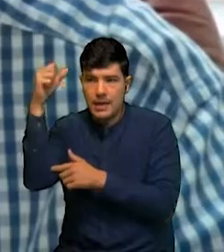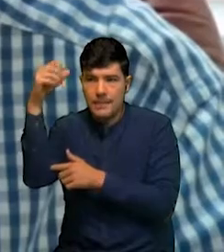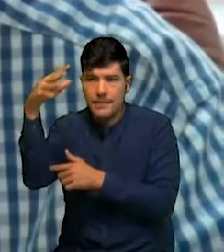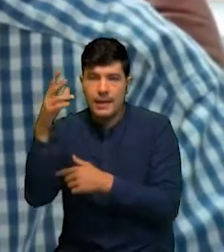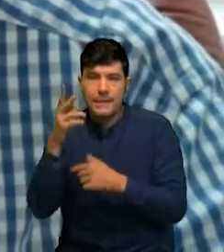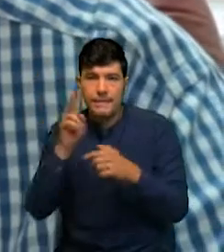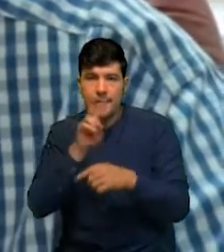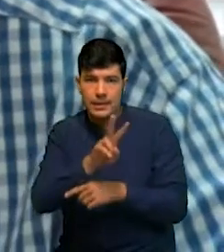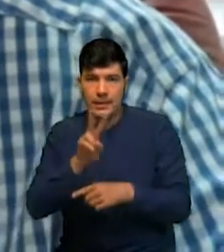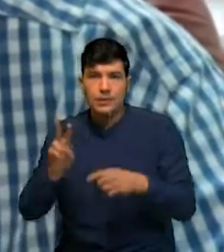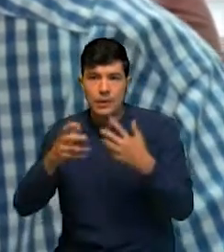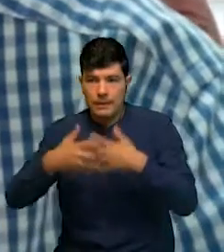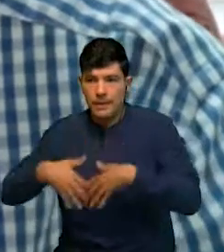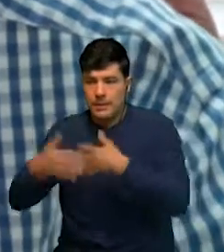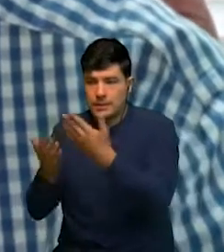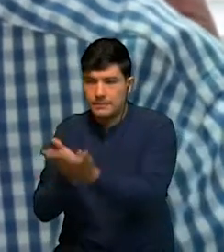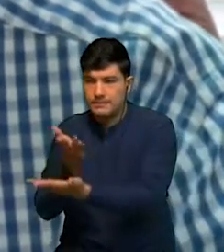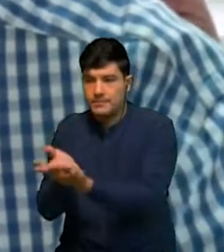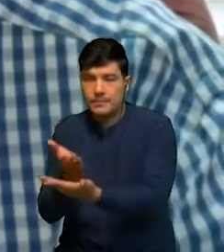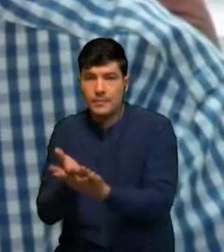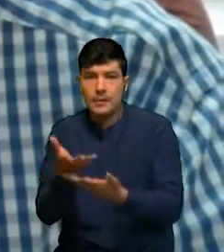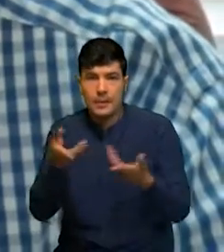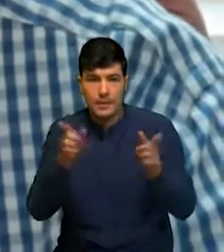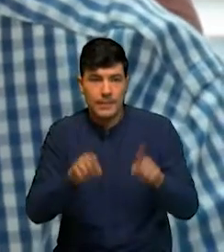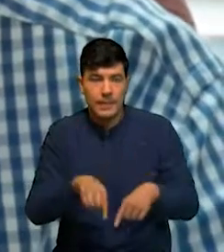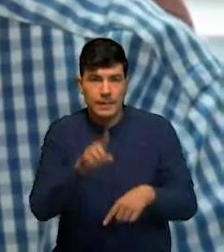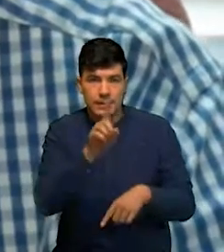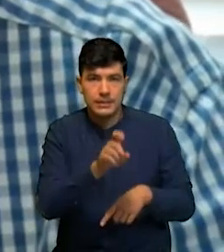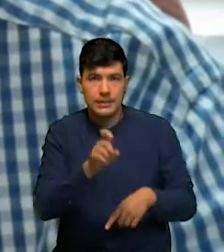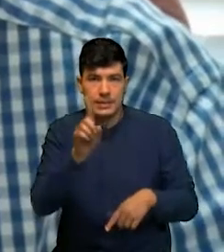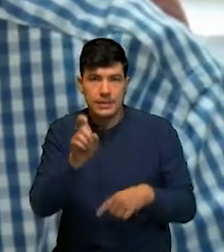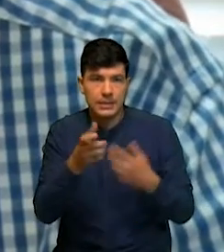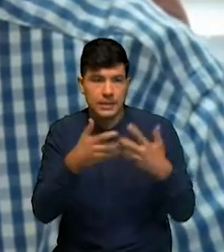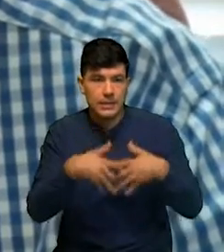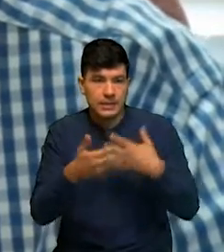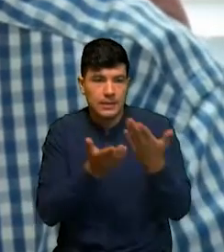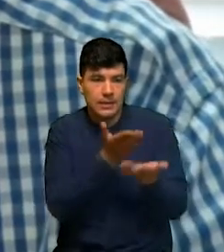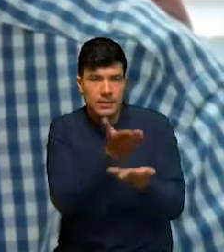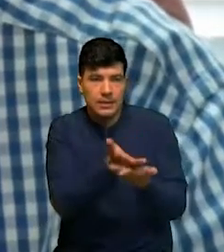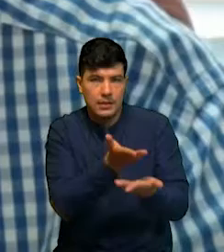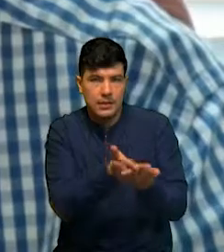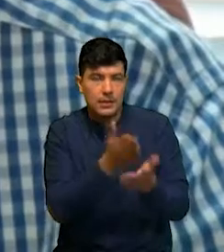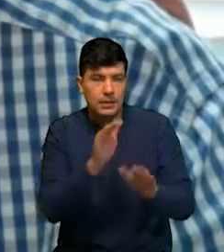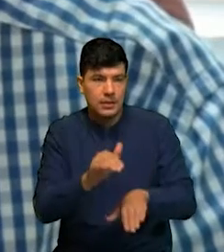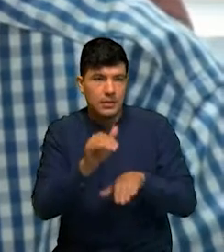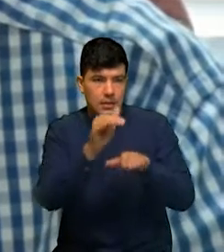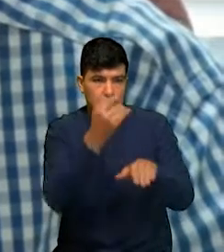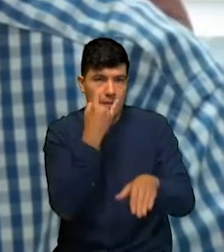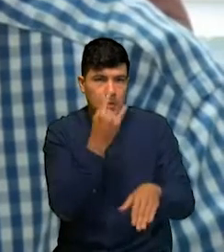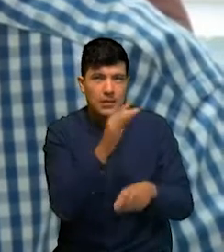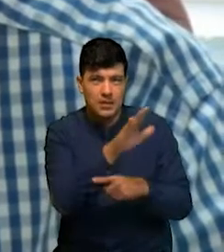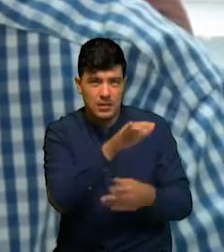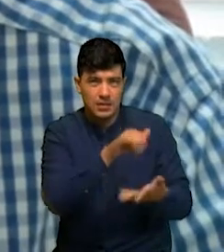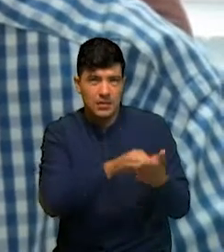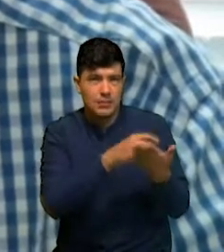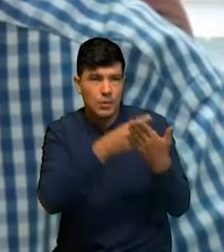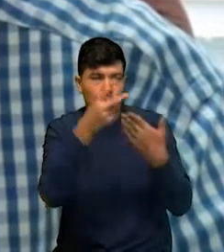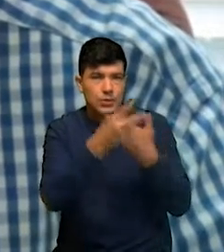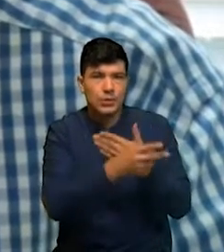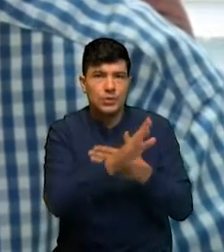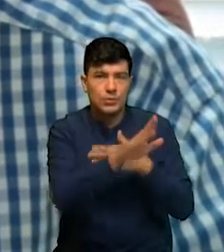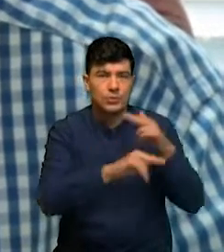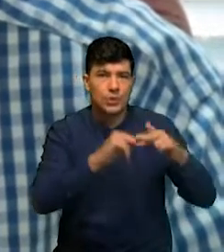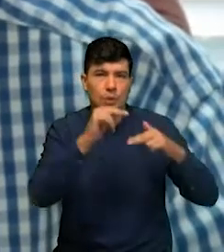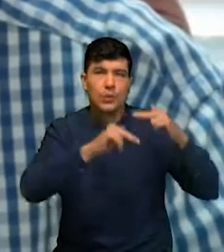22 oferentes y 66 oferentes en la licitación de la